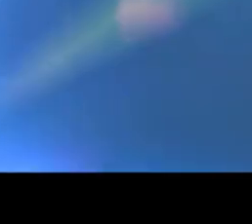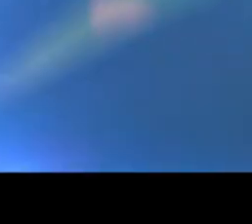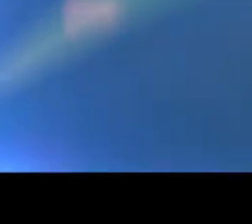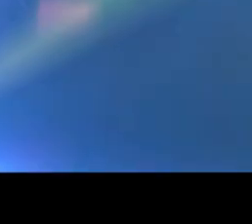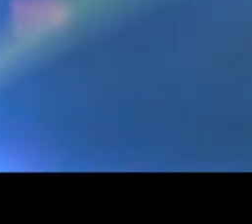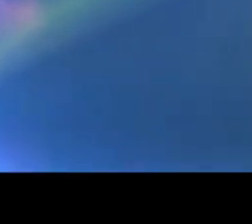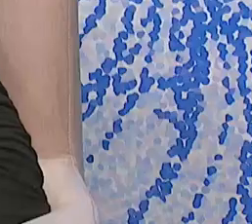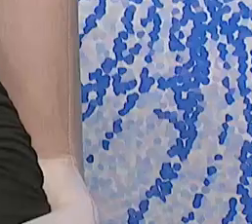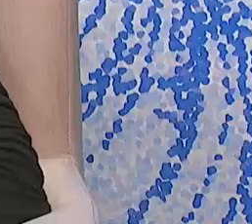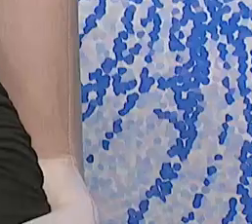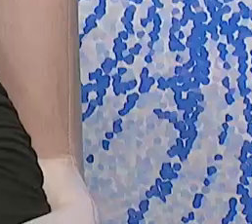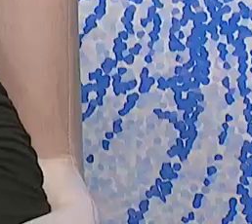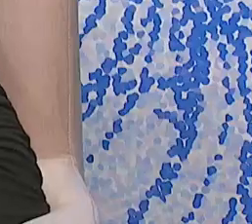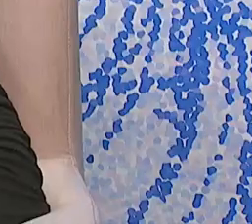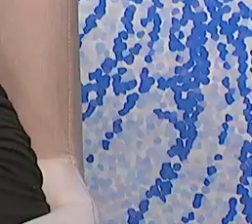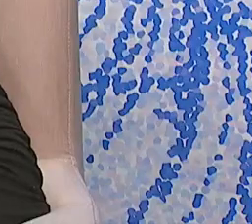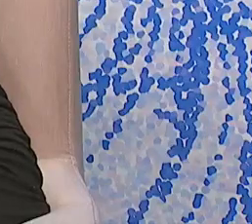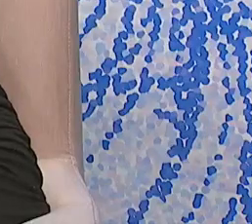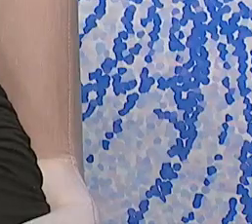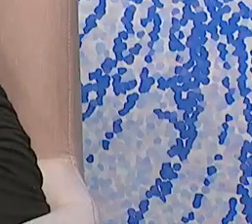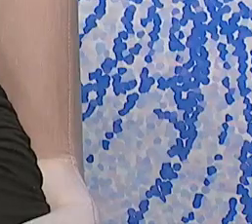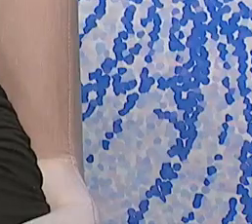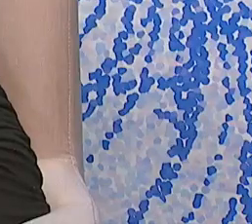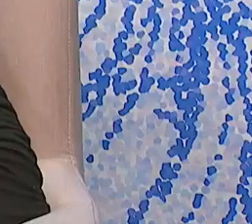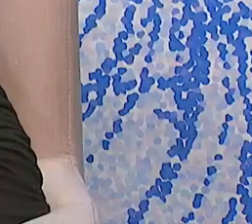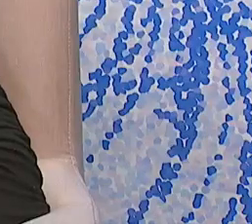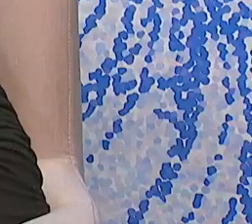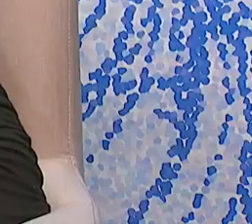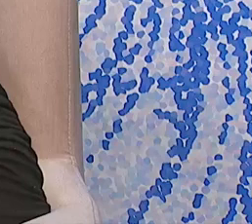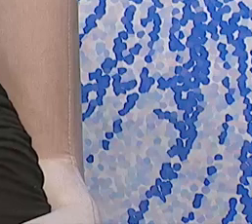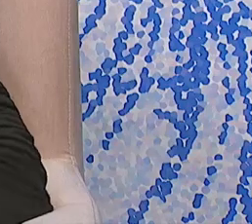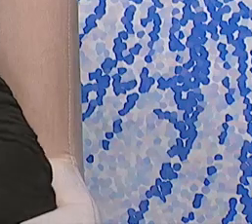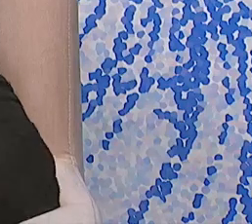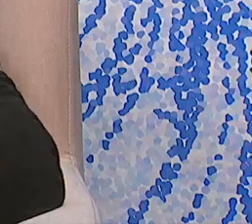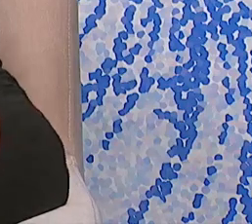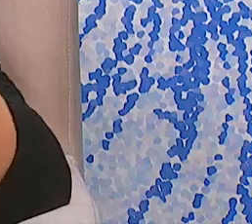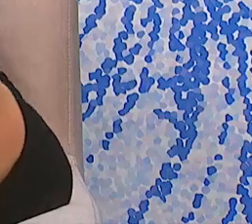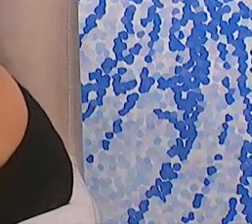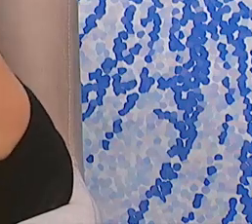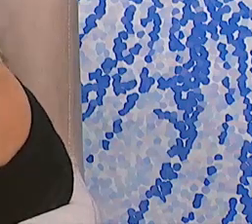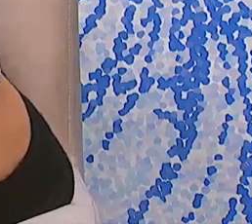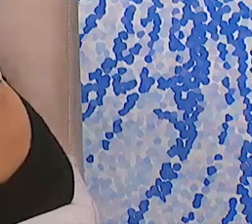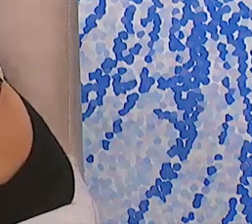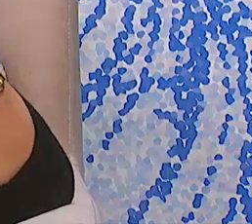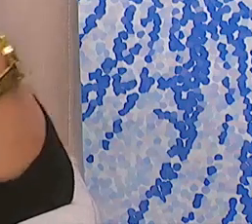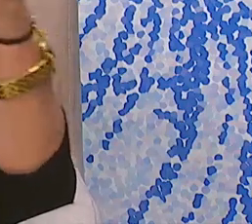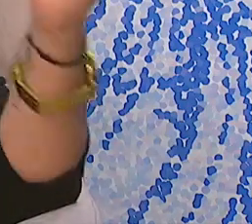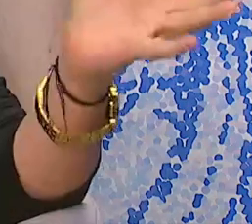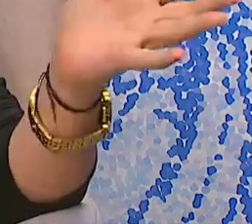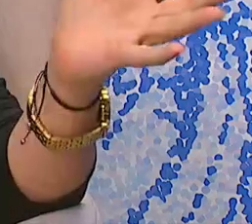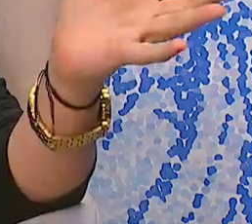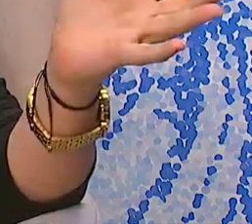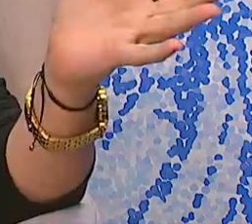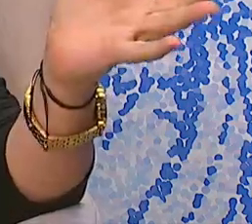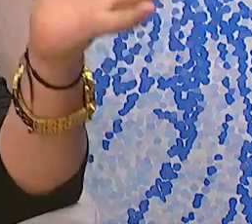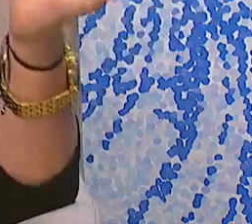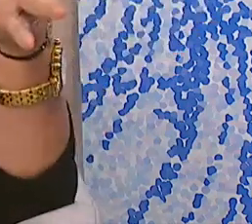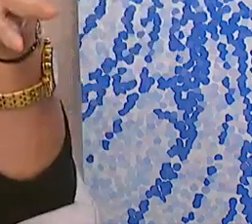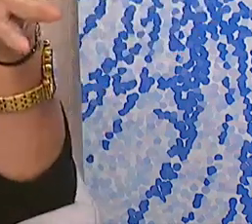regresamos. Bueno, abogado, continuemos con el tema, la diferencia que hay entre